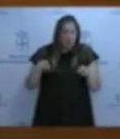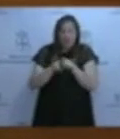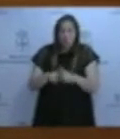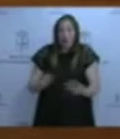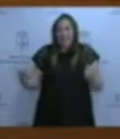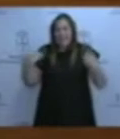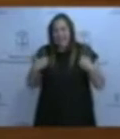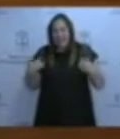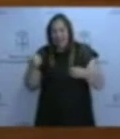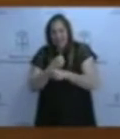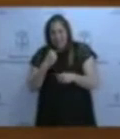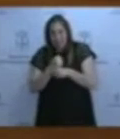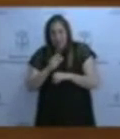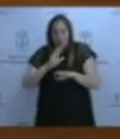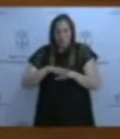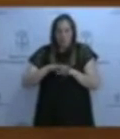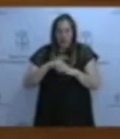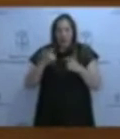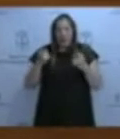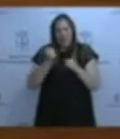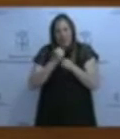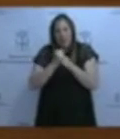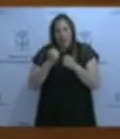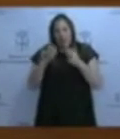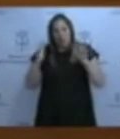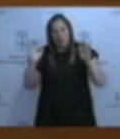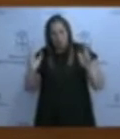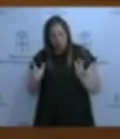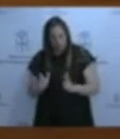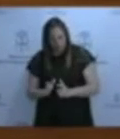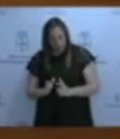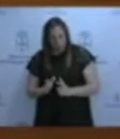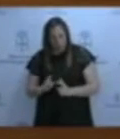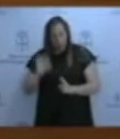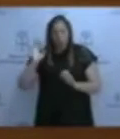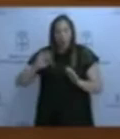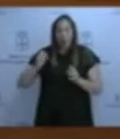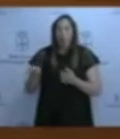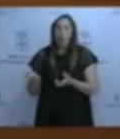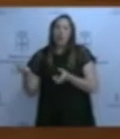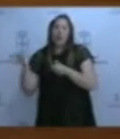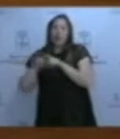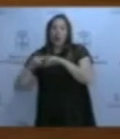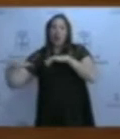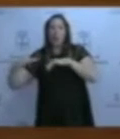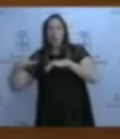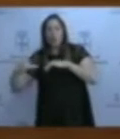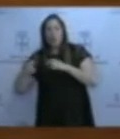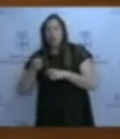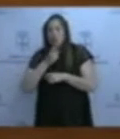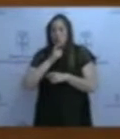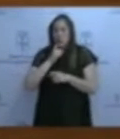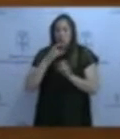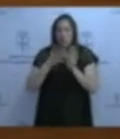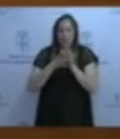trabajo para disminuir la generación o sobre la capacidad de trabajo para aumentar el ritmo al que se funciona, y enterrar la basura en el huerto